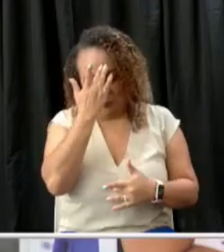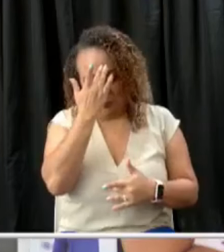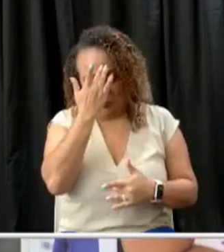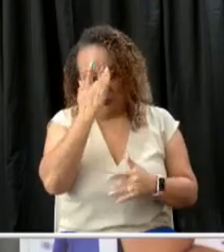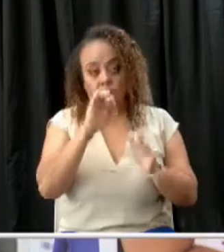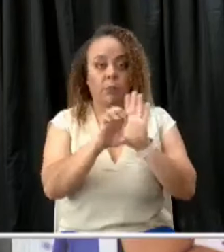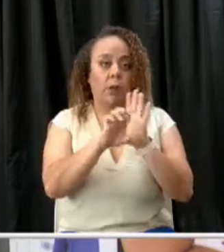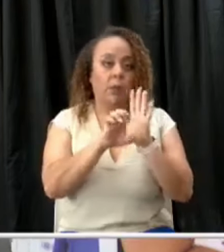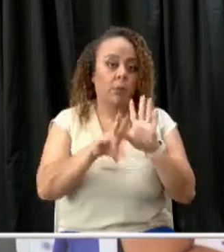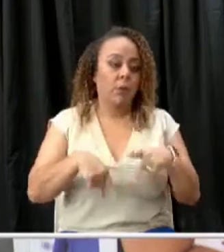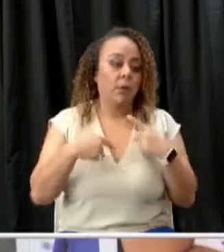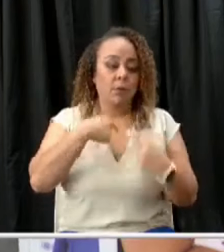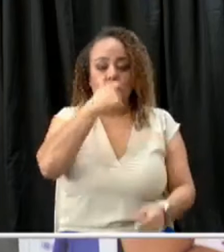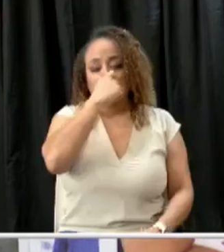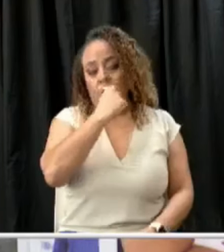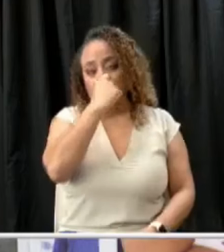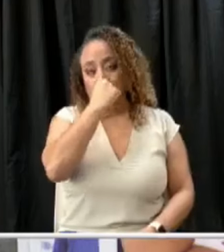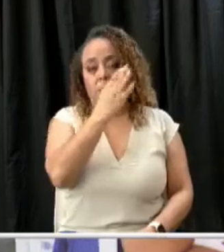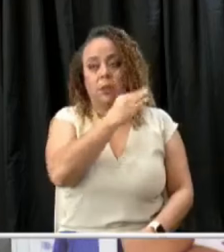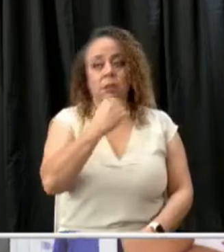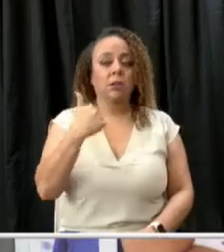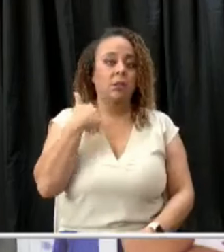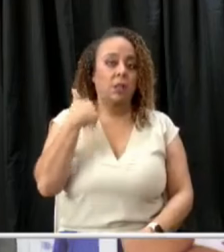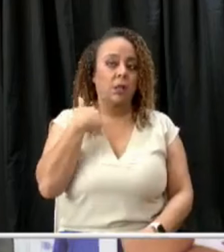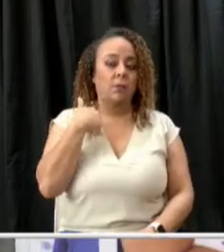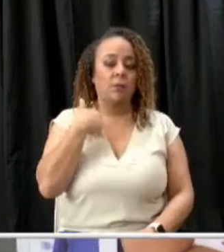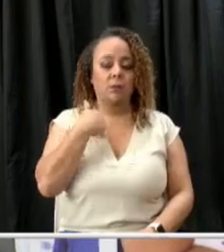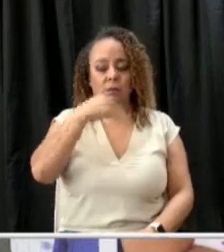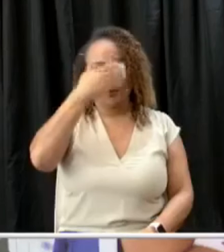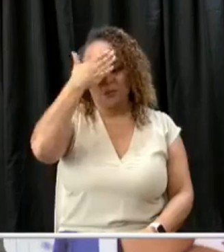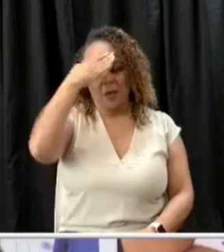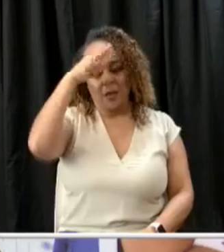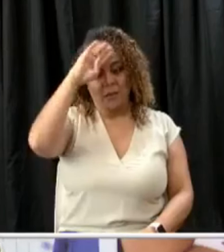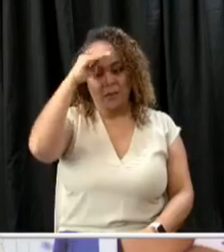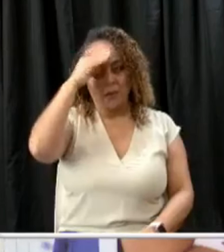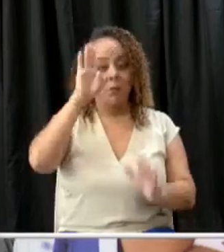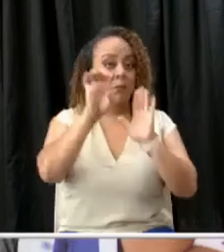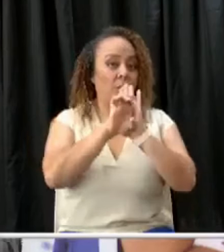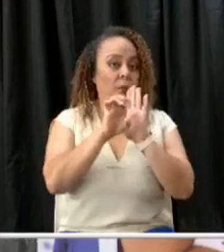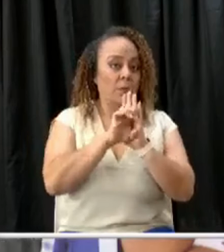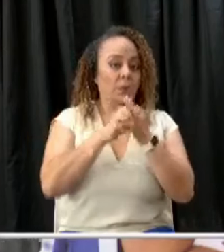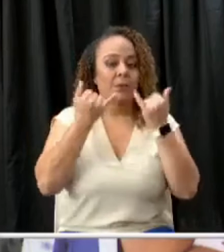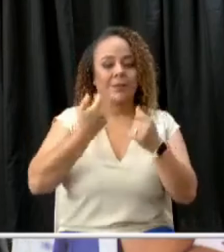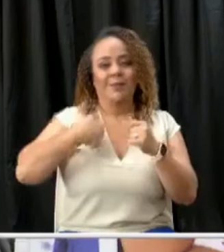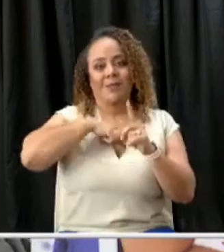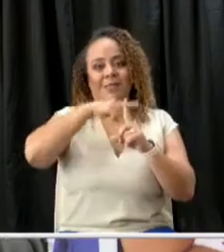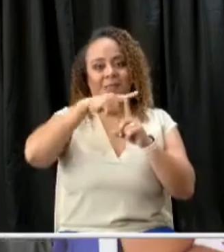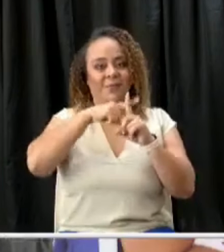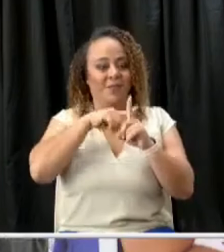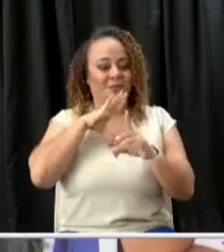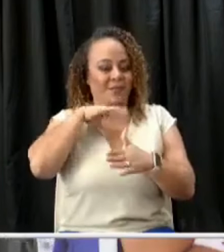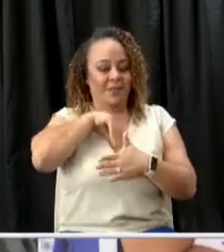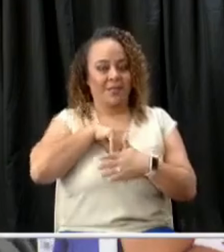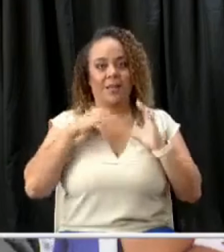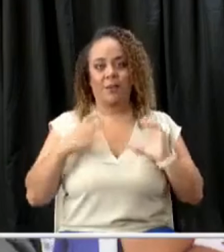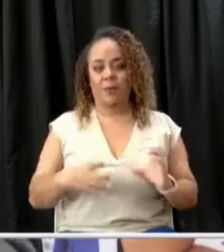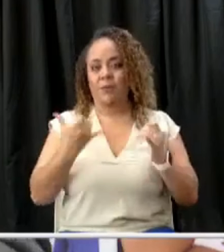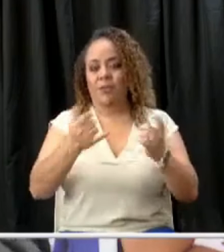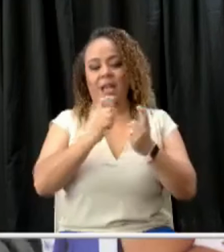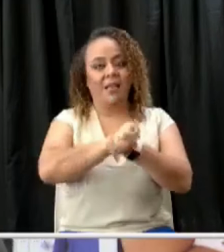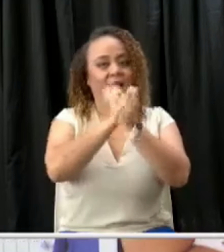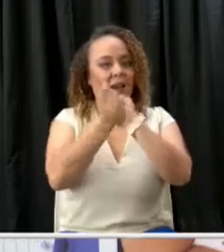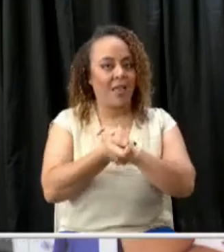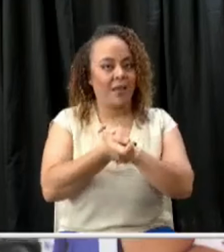si estamos pasando por una gripe y estamos pasando por un cuadro de fiebre, por ejemplo, ya nuestra temperatura interna del cuerpo está